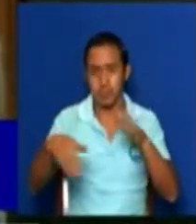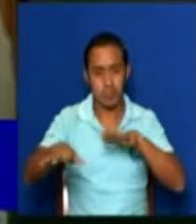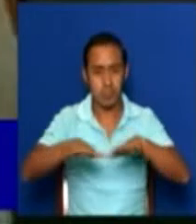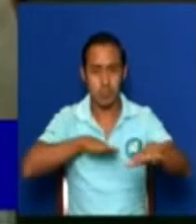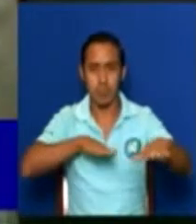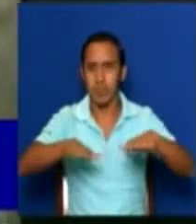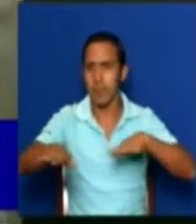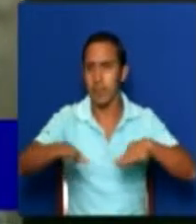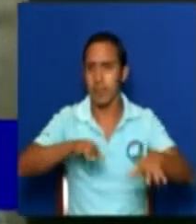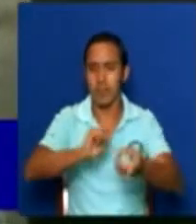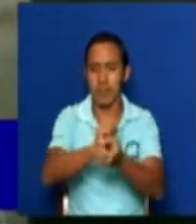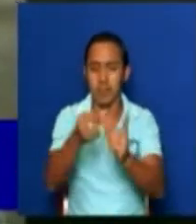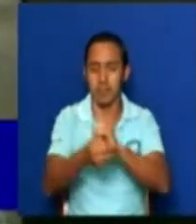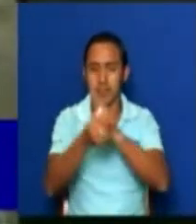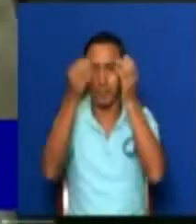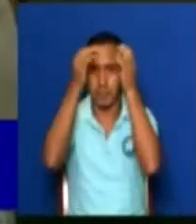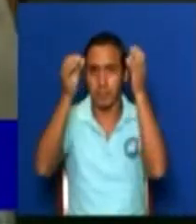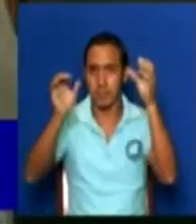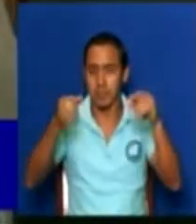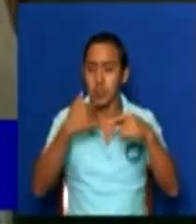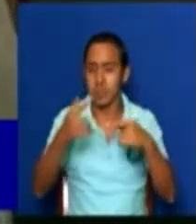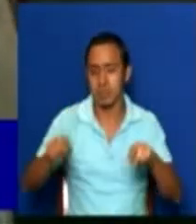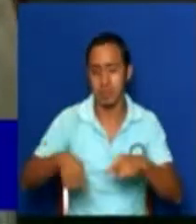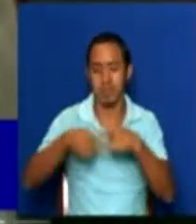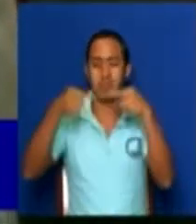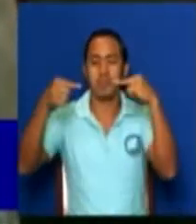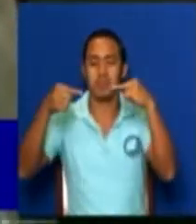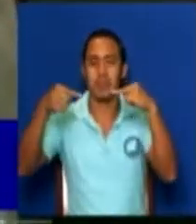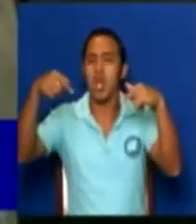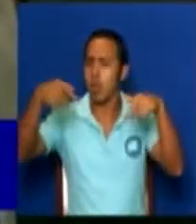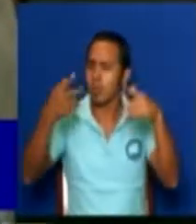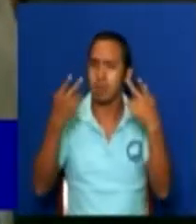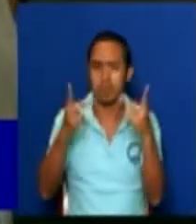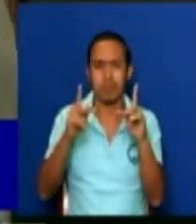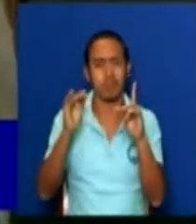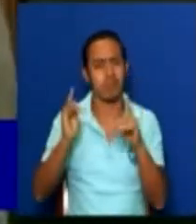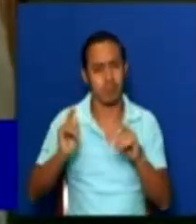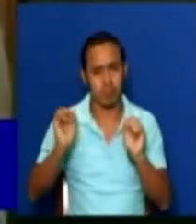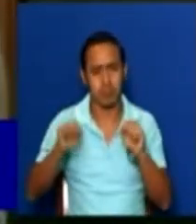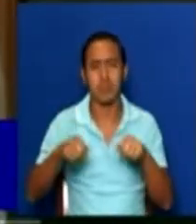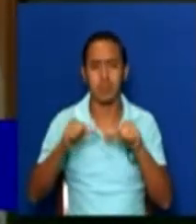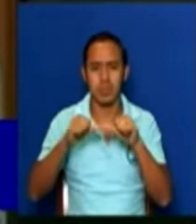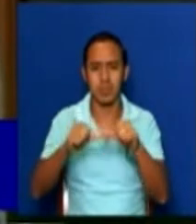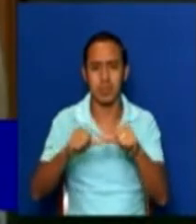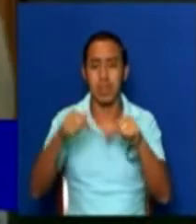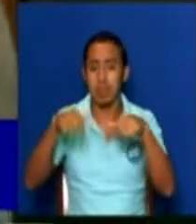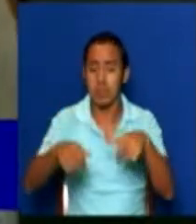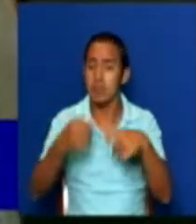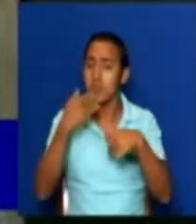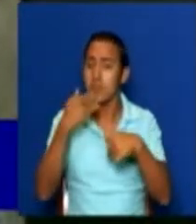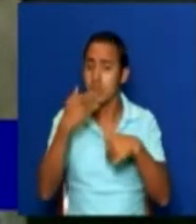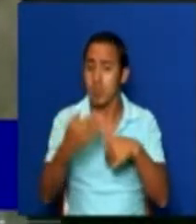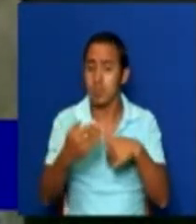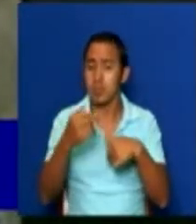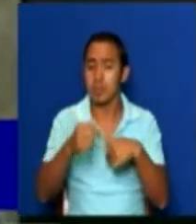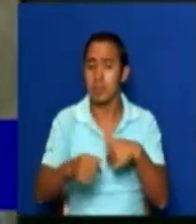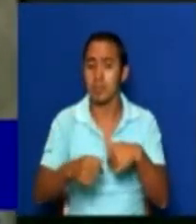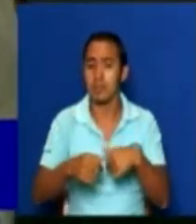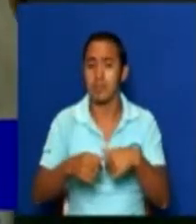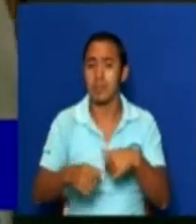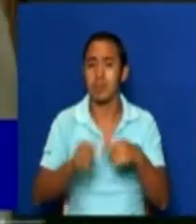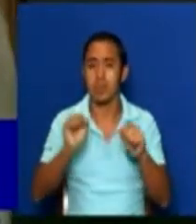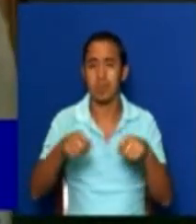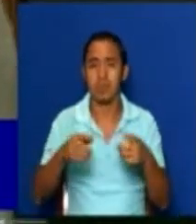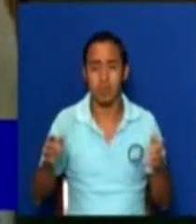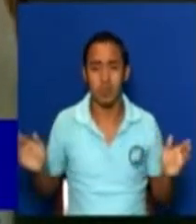cambios culturales porque habría una resistencia. Entonces, tenemos un clima favorable para